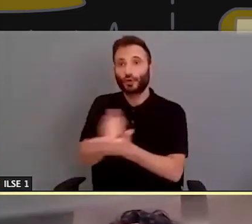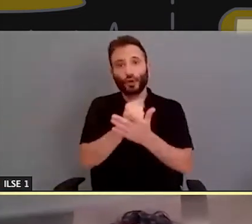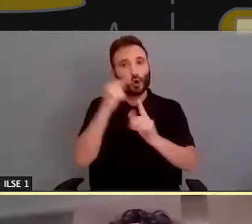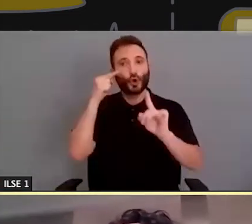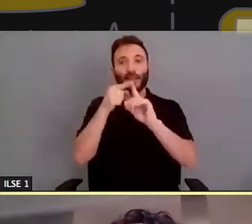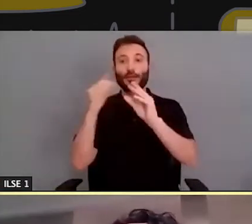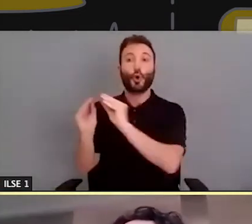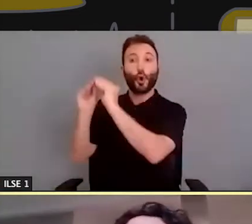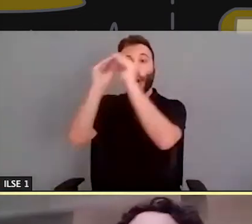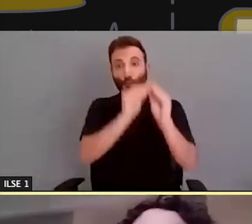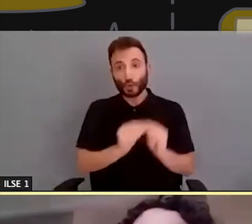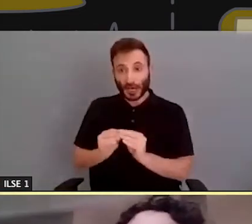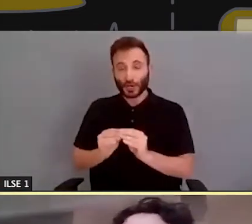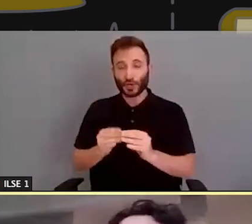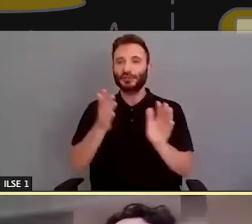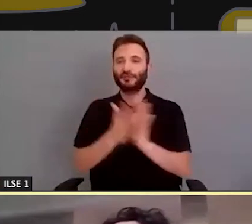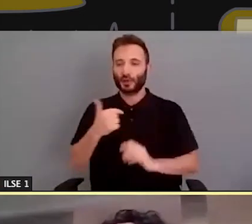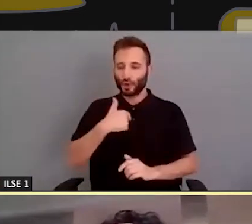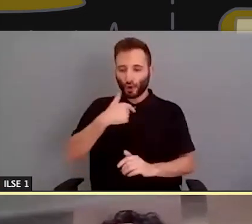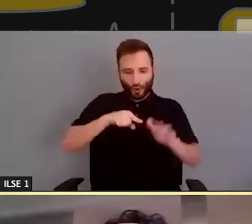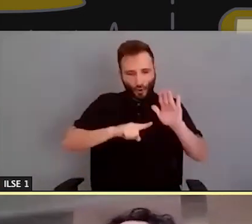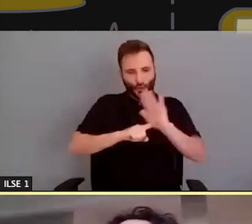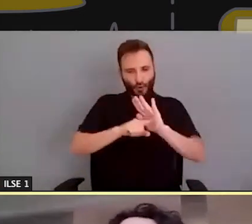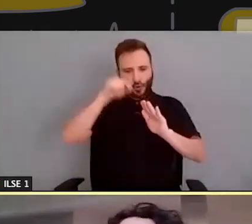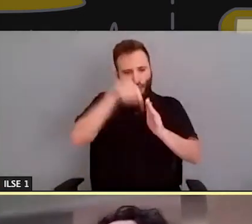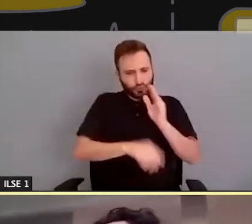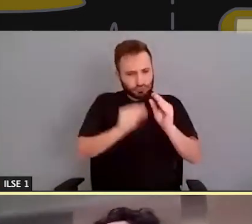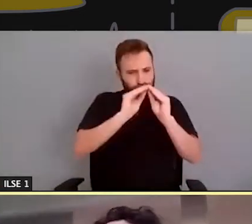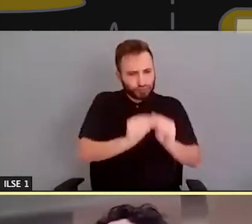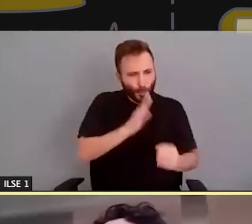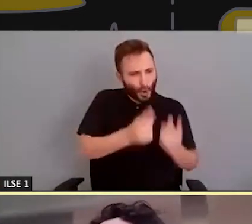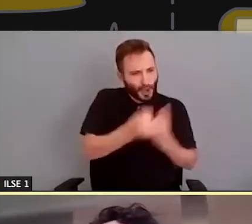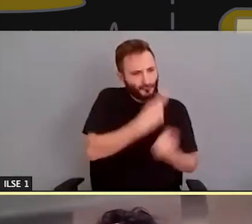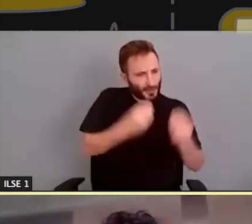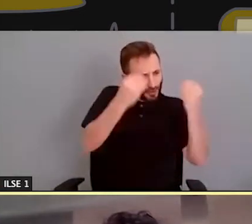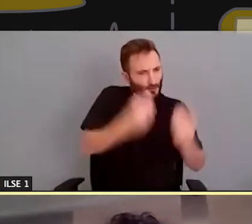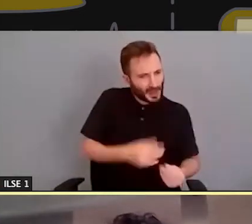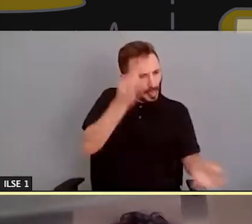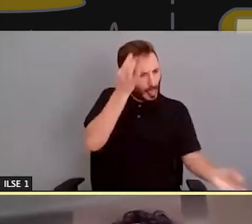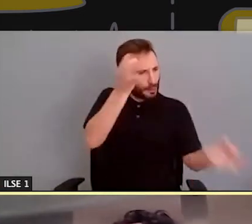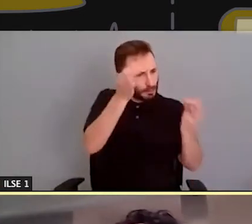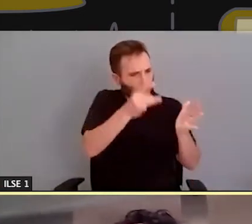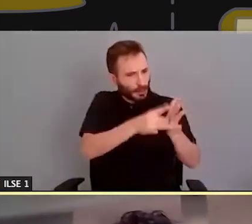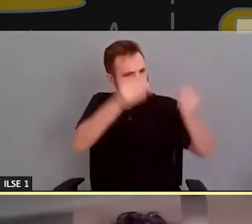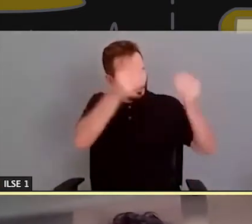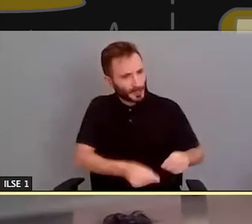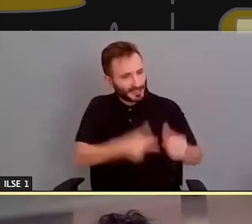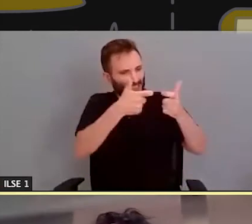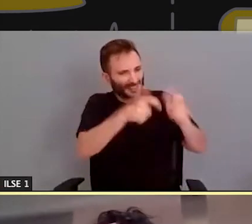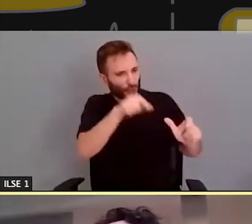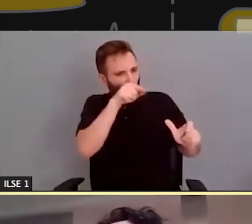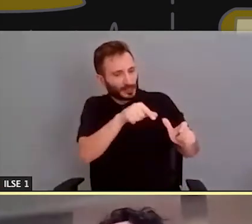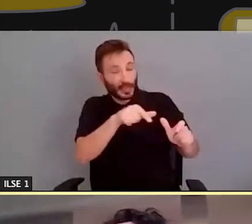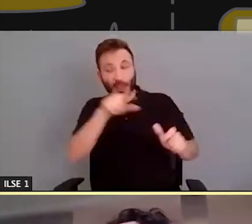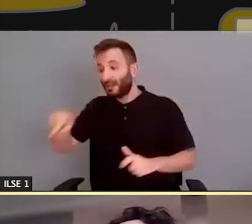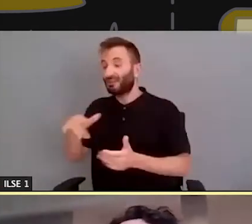es decir, que no desarrollásemos mucho porque tenemos mucha información o mucho consenso un sector determinado y en cambio a otro